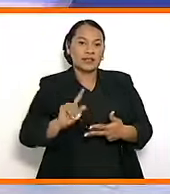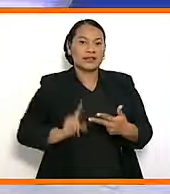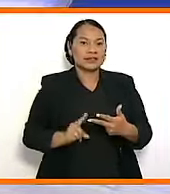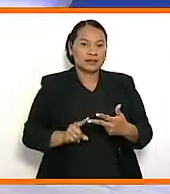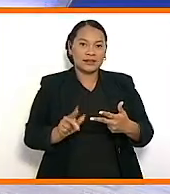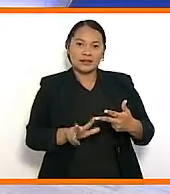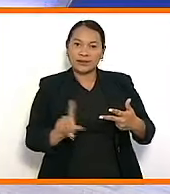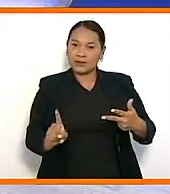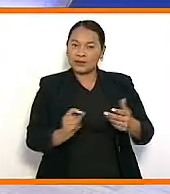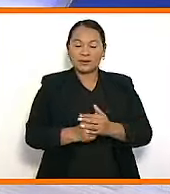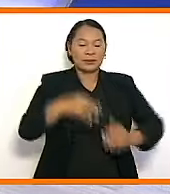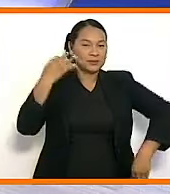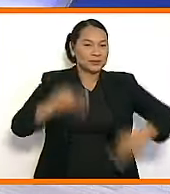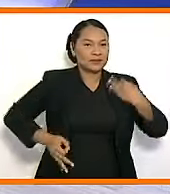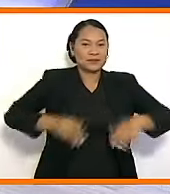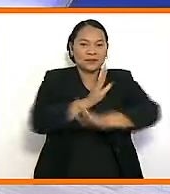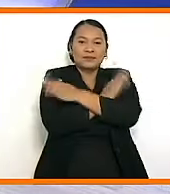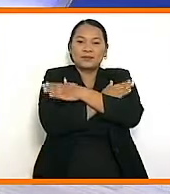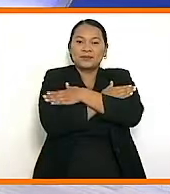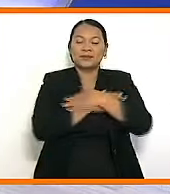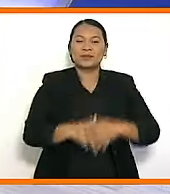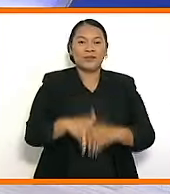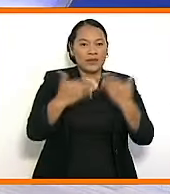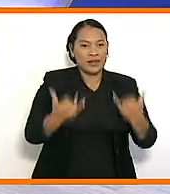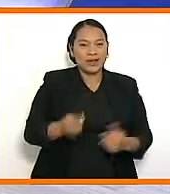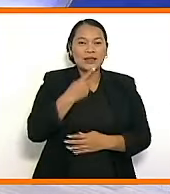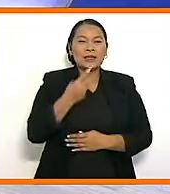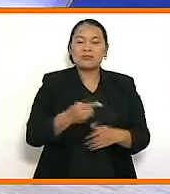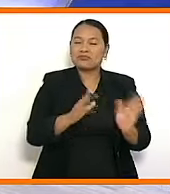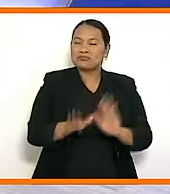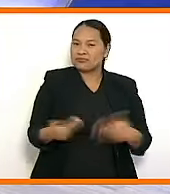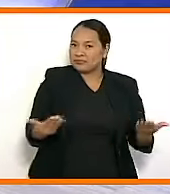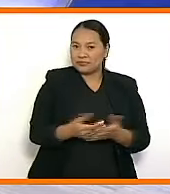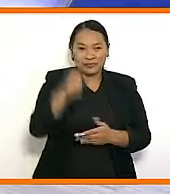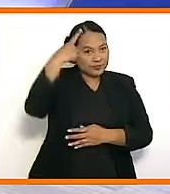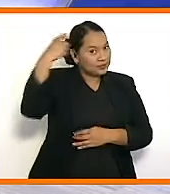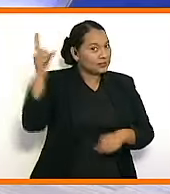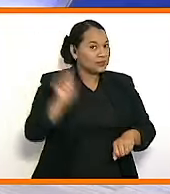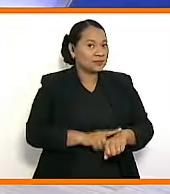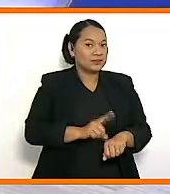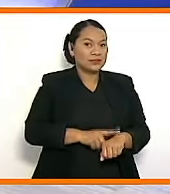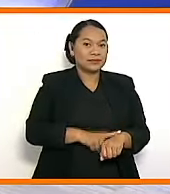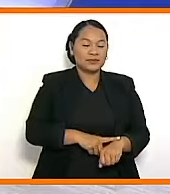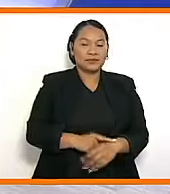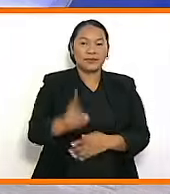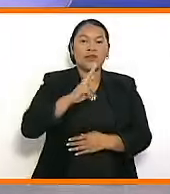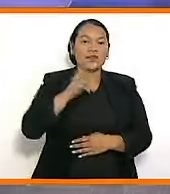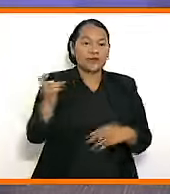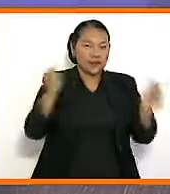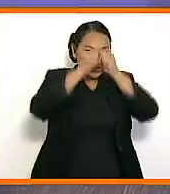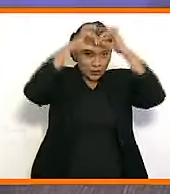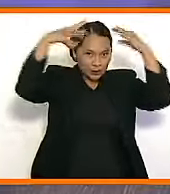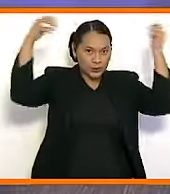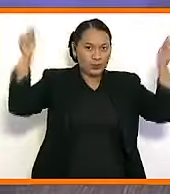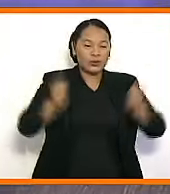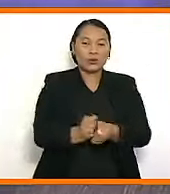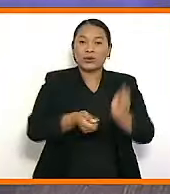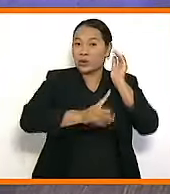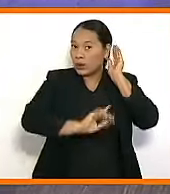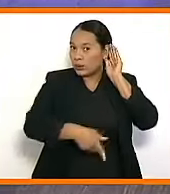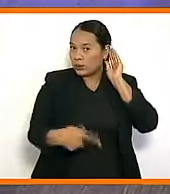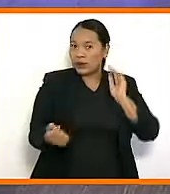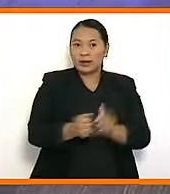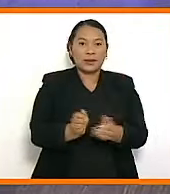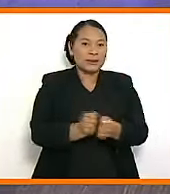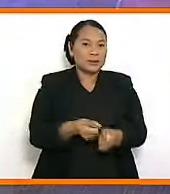y 31. ¡Felicidades! Ahora sí, coméntame vos, ¿qué soñaste? Porque es momento que lo hagas una realidad en Diaria junto a